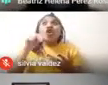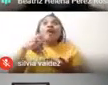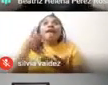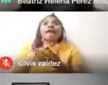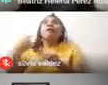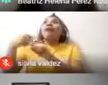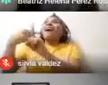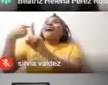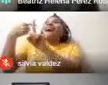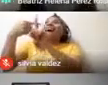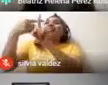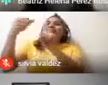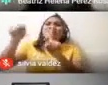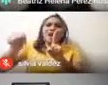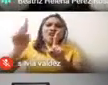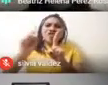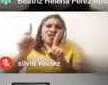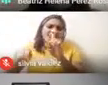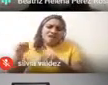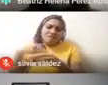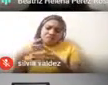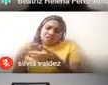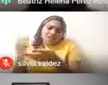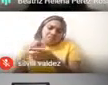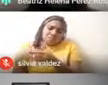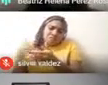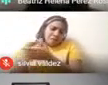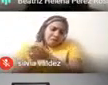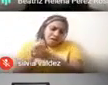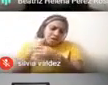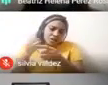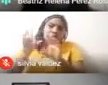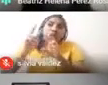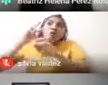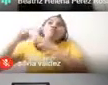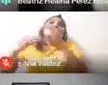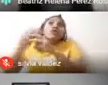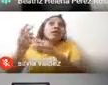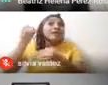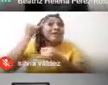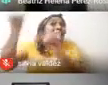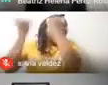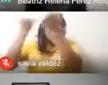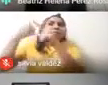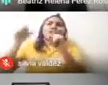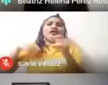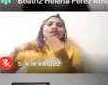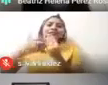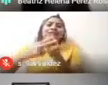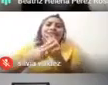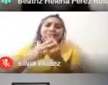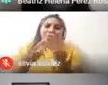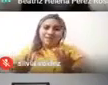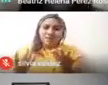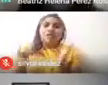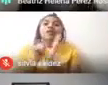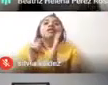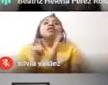positivismo tóxico, como le llamaría una amiga mía, en que le empezamos a decir al mundo, reinvéntate, pero no tienes herramientas. Entonces yo creo